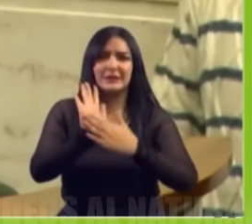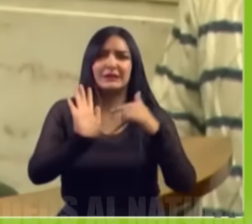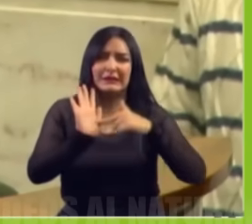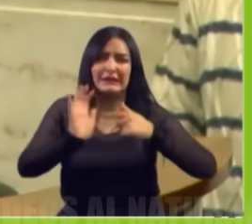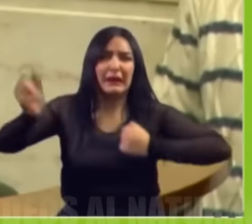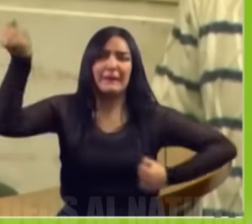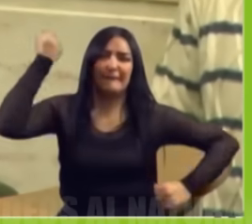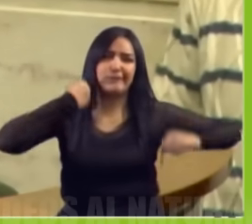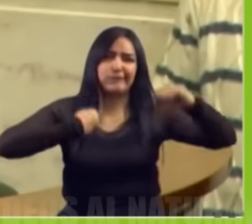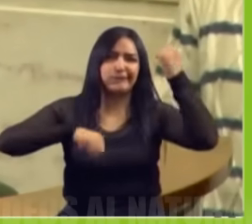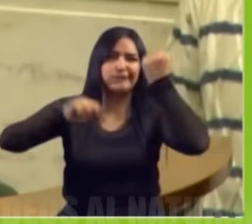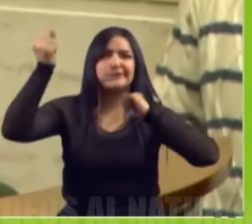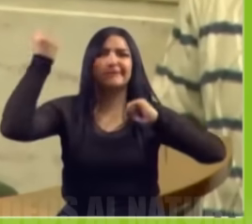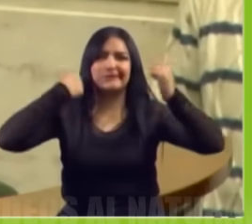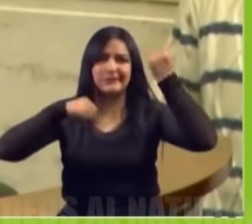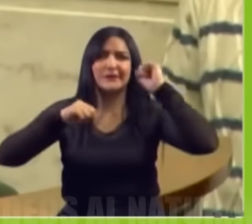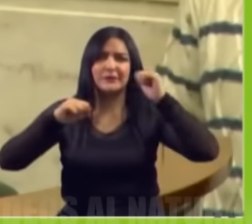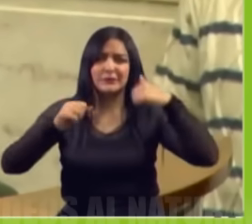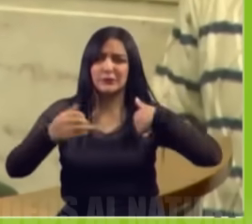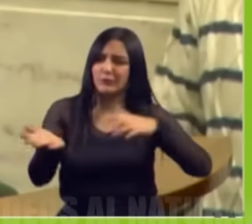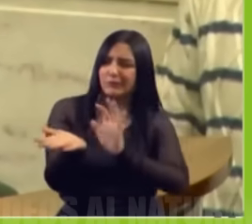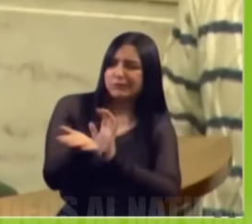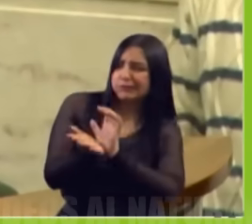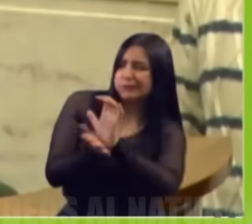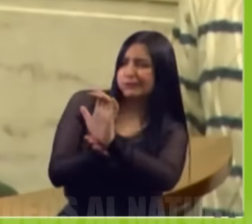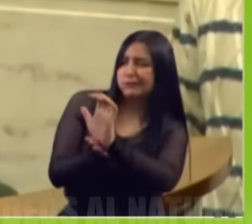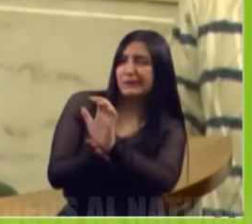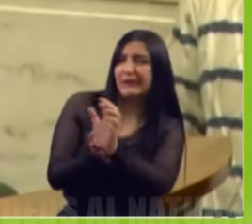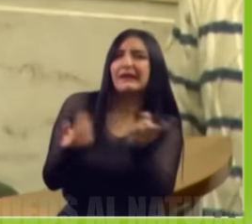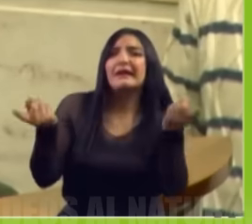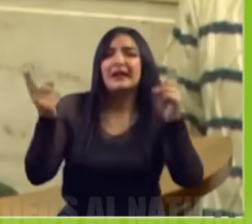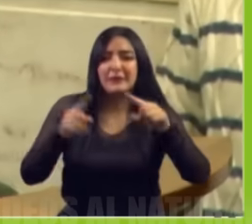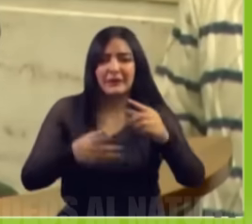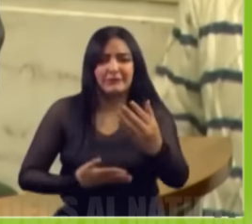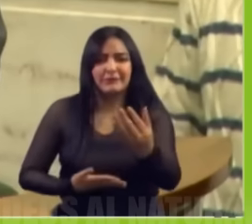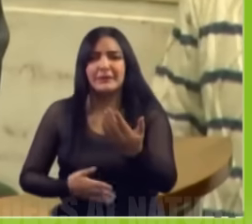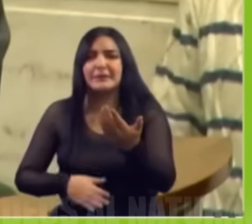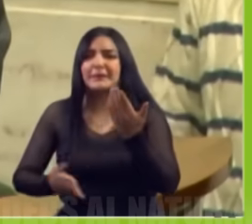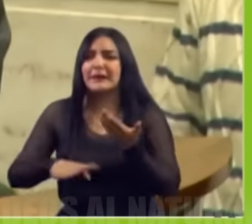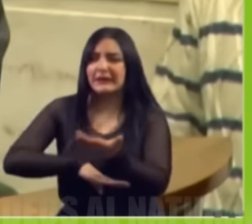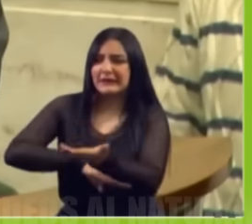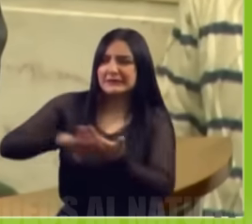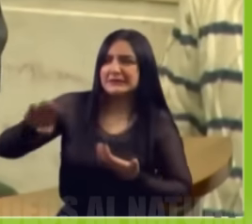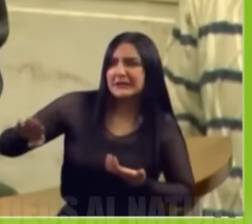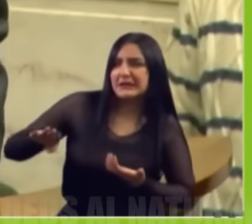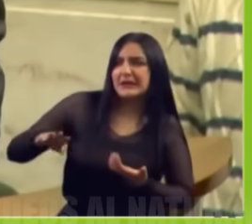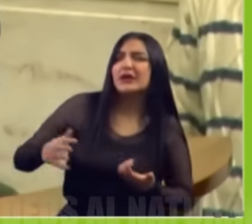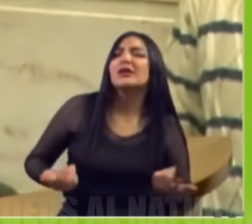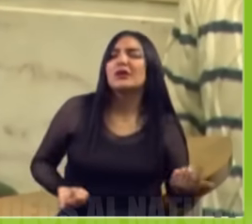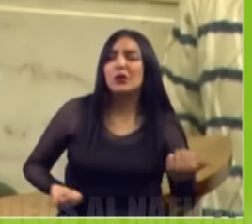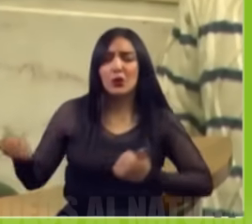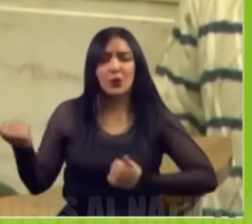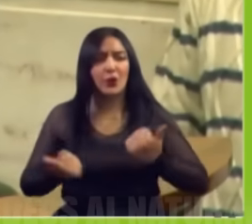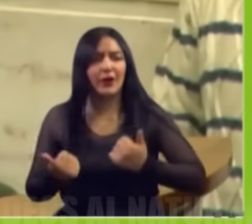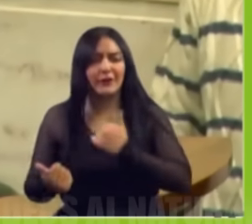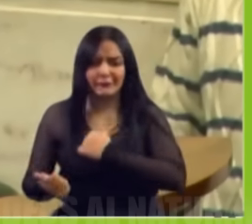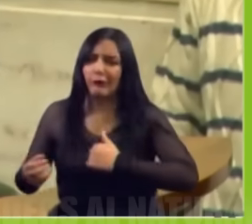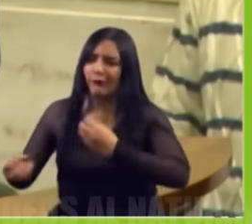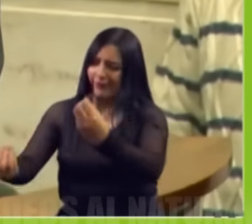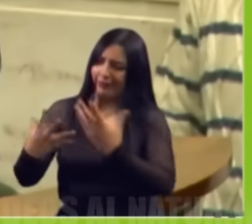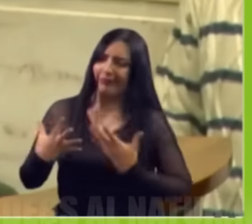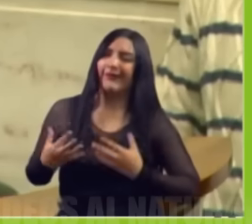preocupación, de nuestro rechazo y de nuestro reclamo para que tengamos el